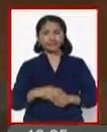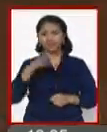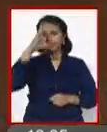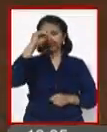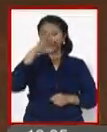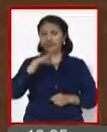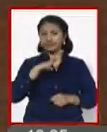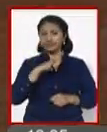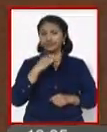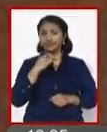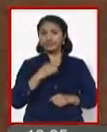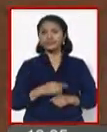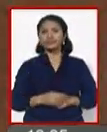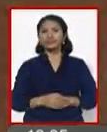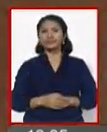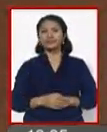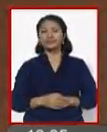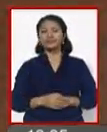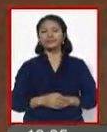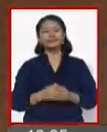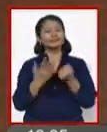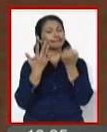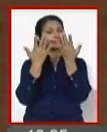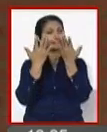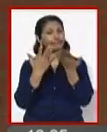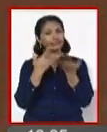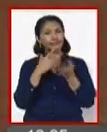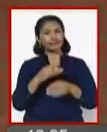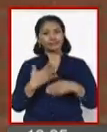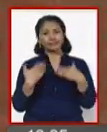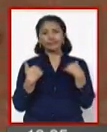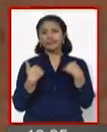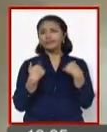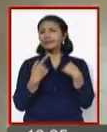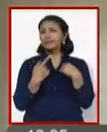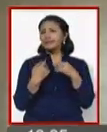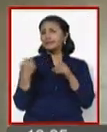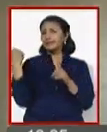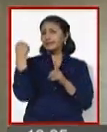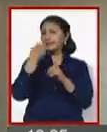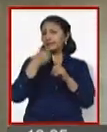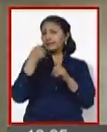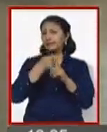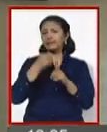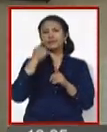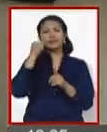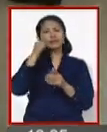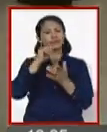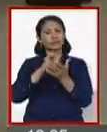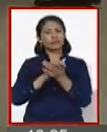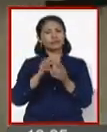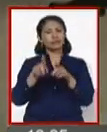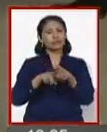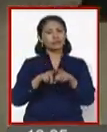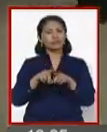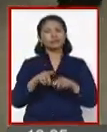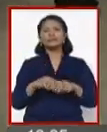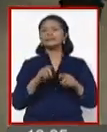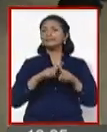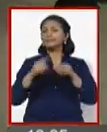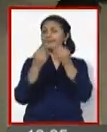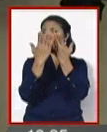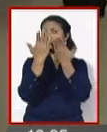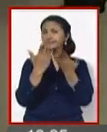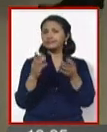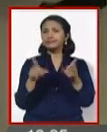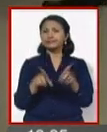señor, mi cliente, lamentablemente ha sido víctima de agresiones de parte de su concubina. Y es